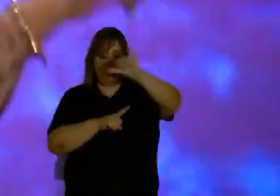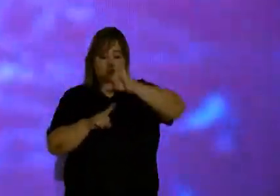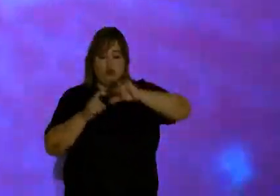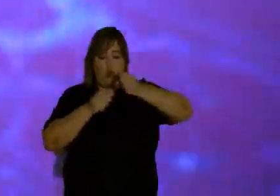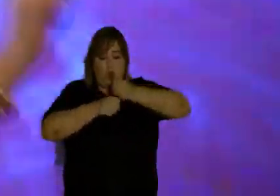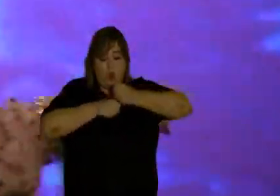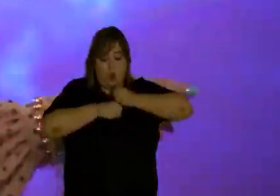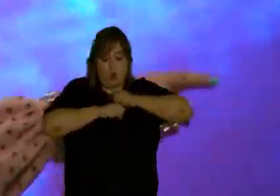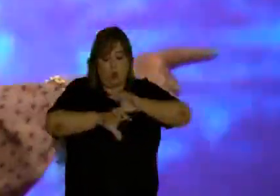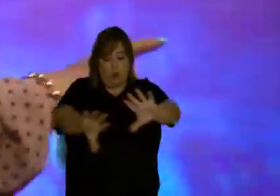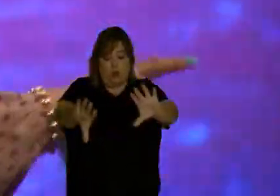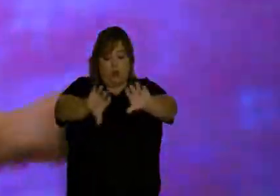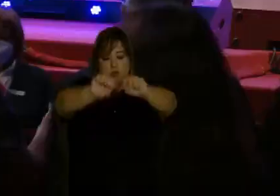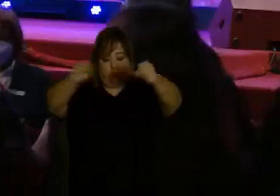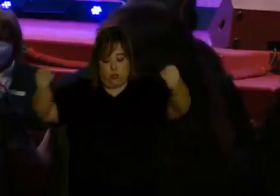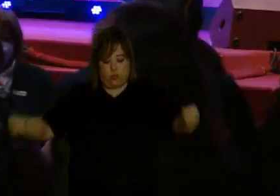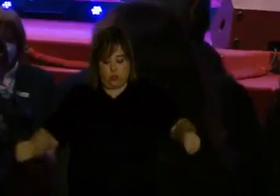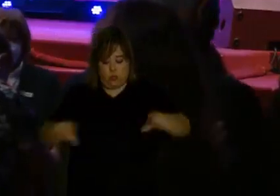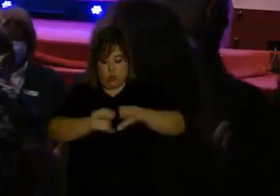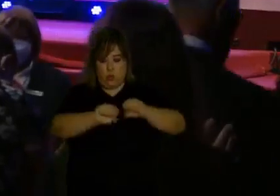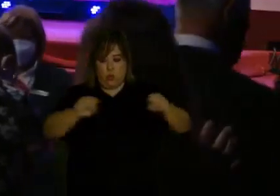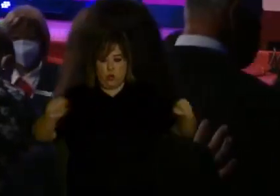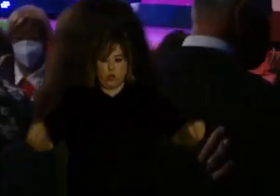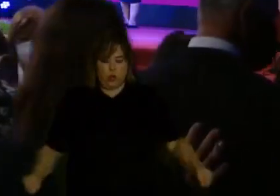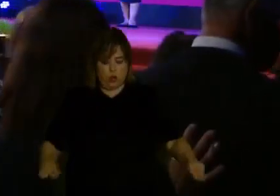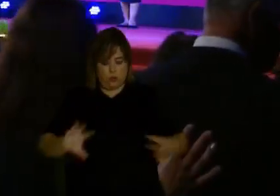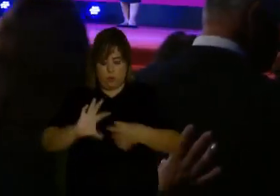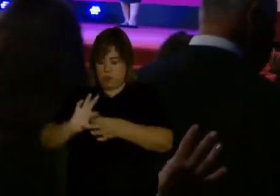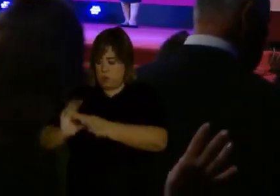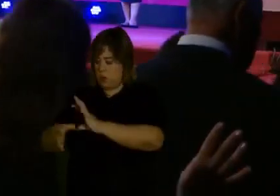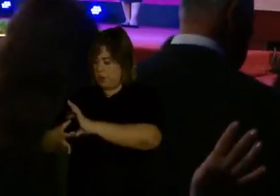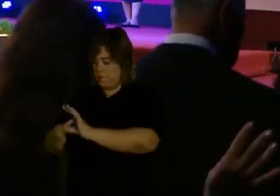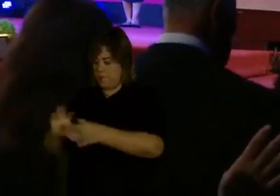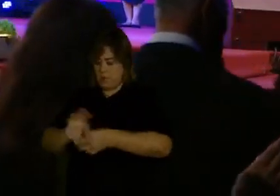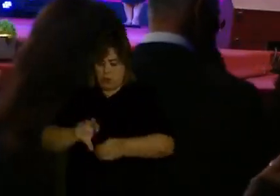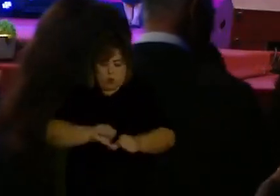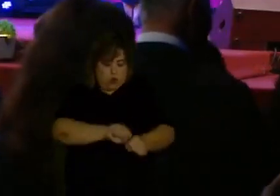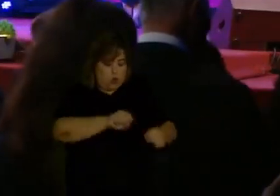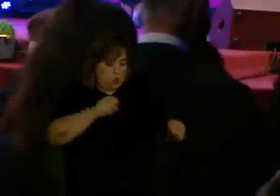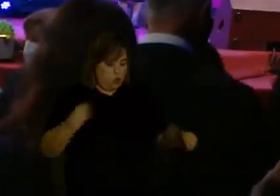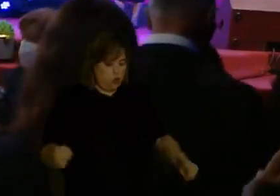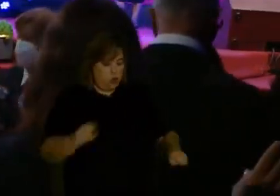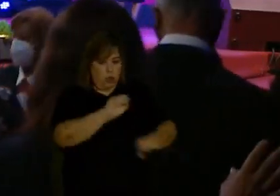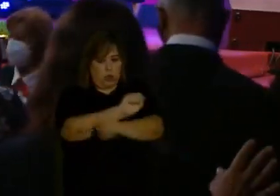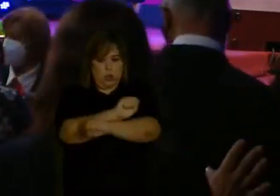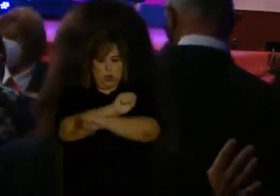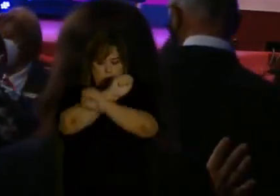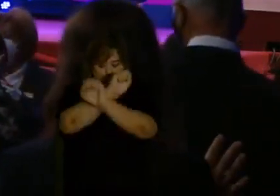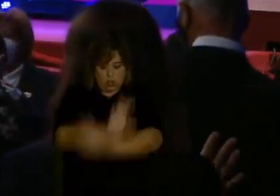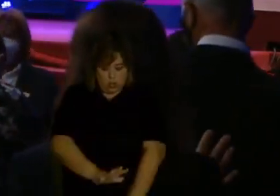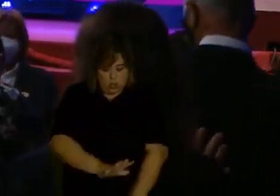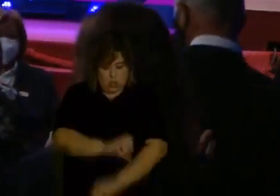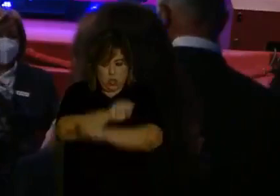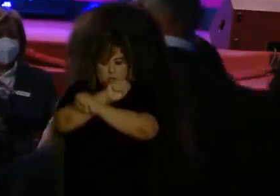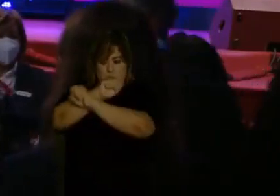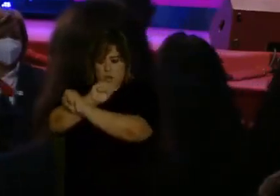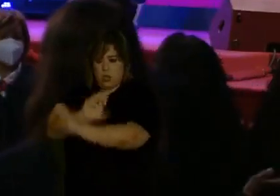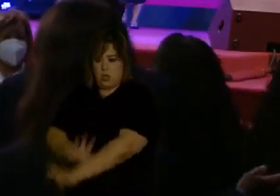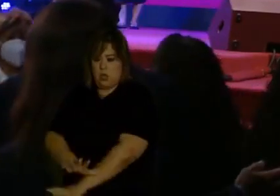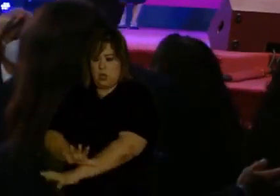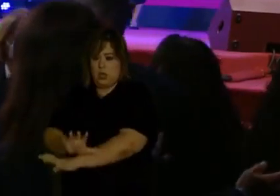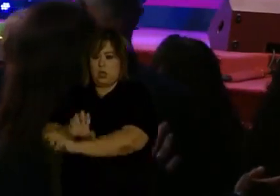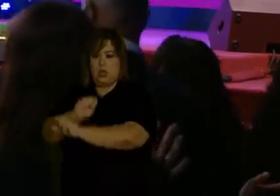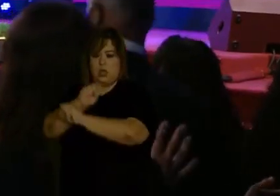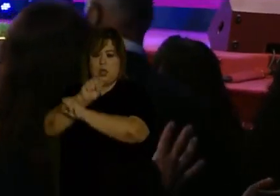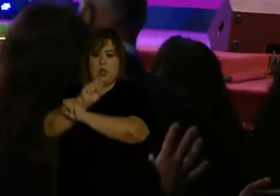aquí. Hay una unción que rompe cadenas, hay una unción que rompe cadenas. Ahora yo veo las cadenas caer al suelo, cadenas caer